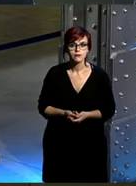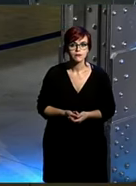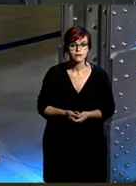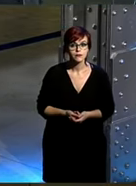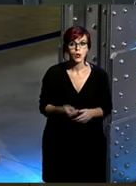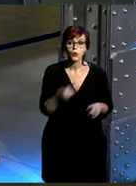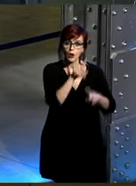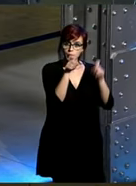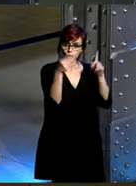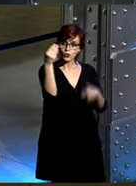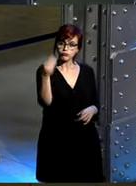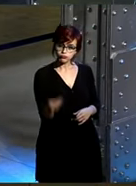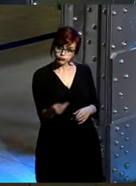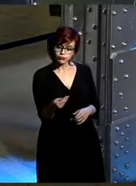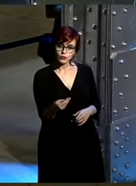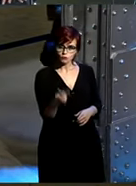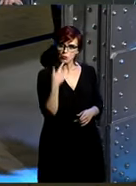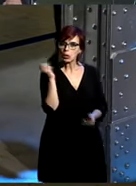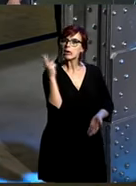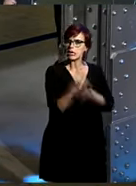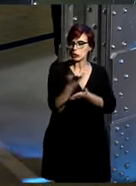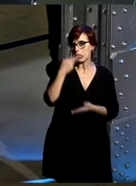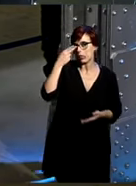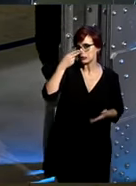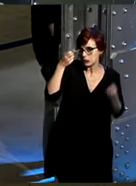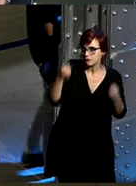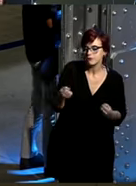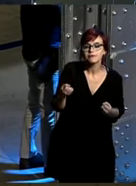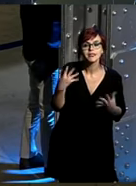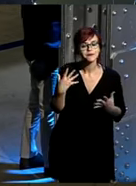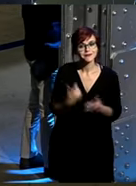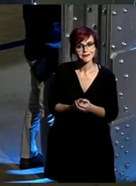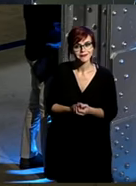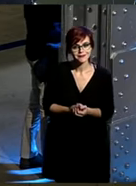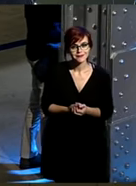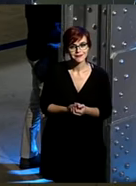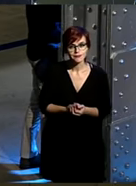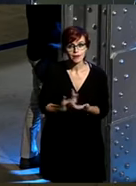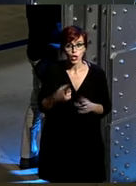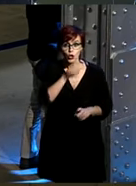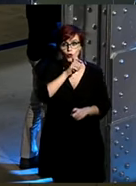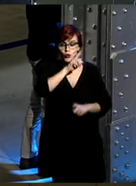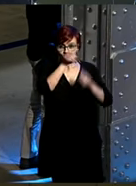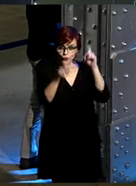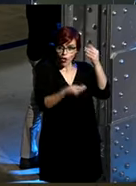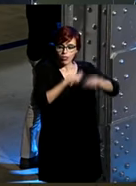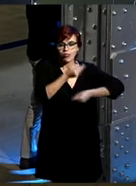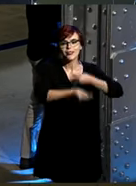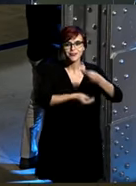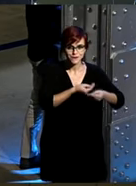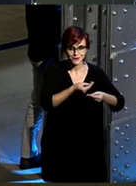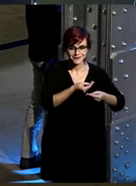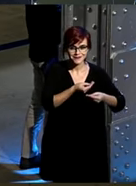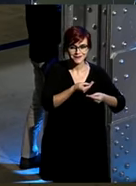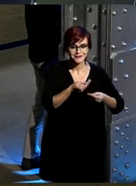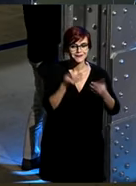Muy buena pregunta, muy buen reto, ¿no? Sí. Sinceramente, ¿cómo lo hacemos? Lo hacemos